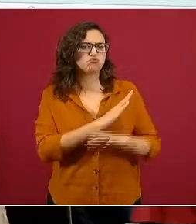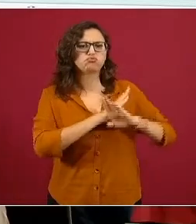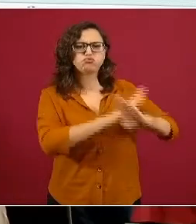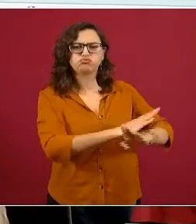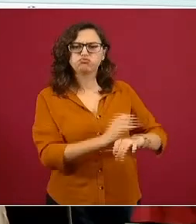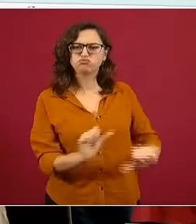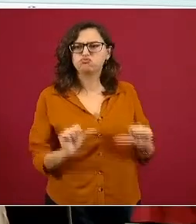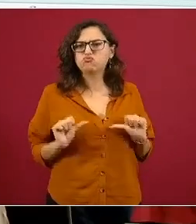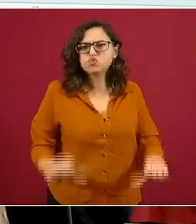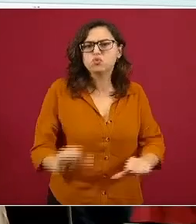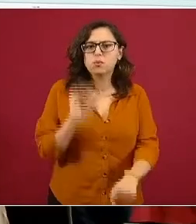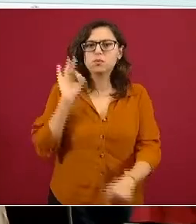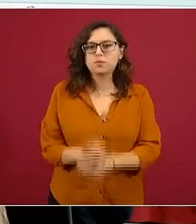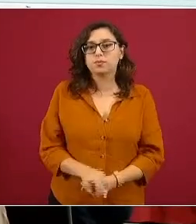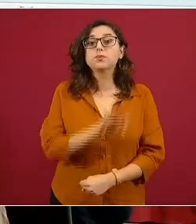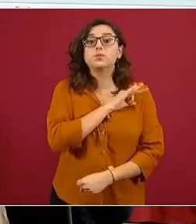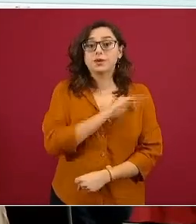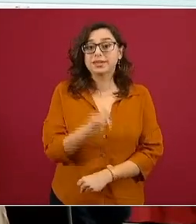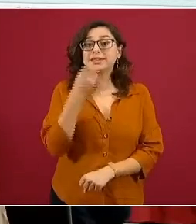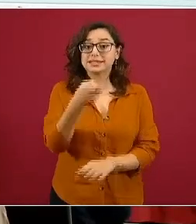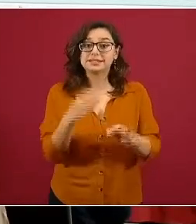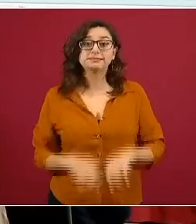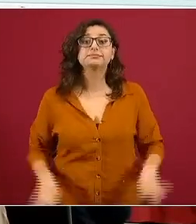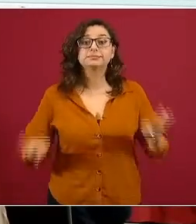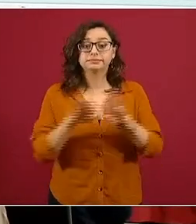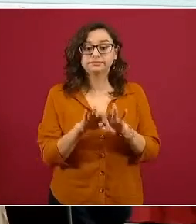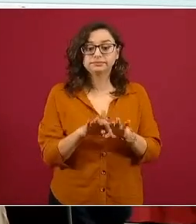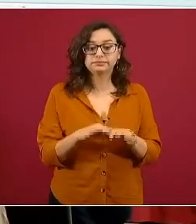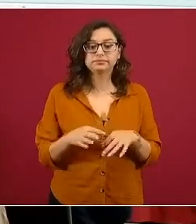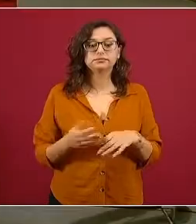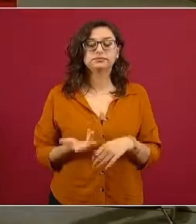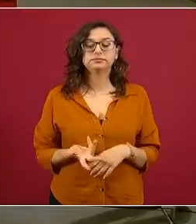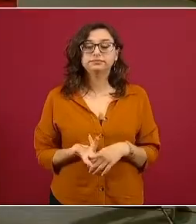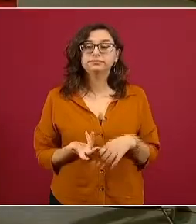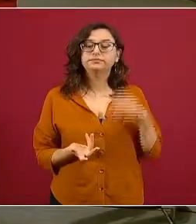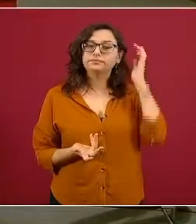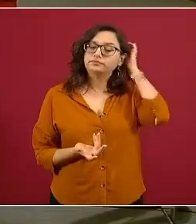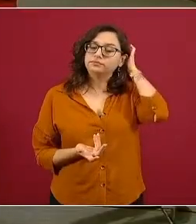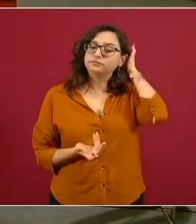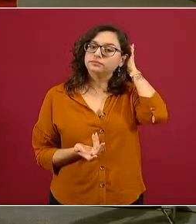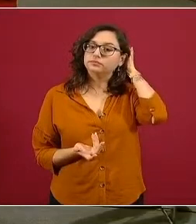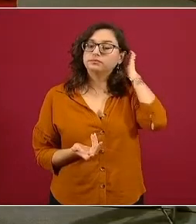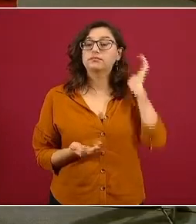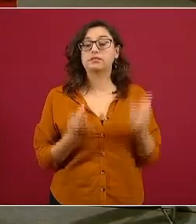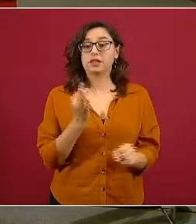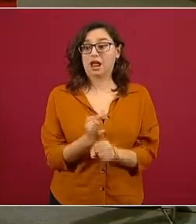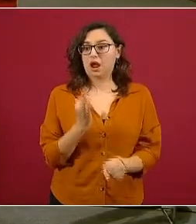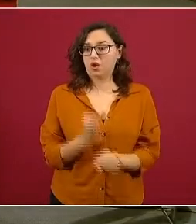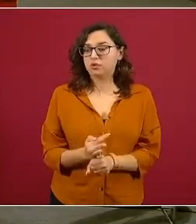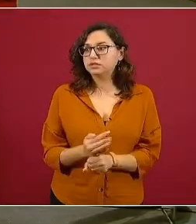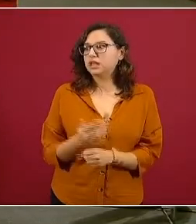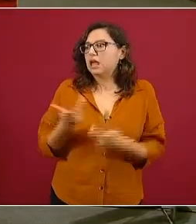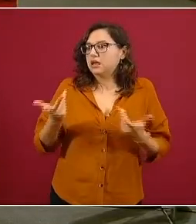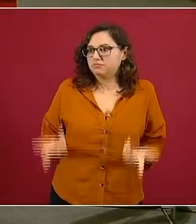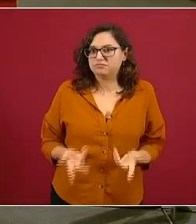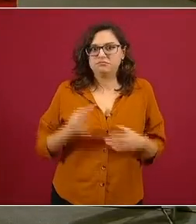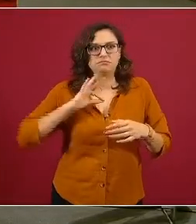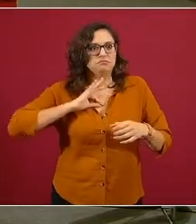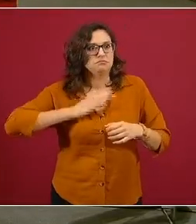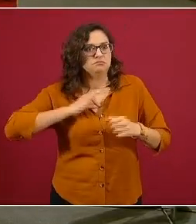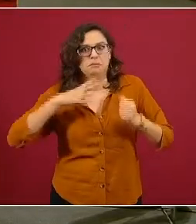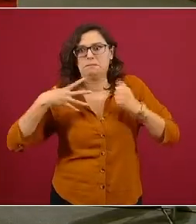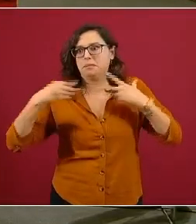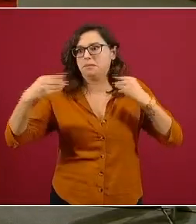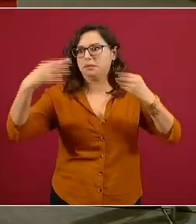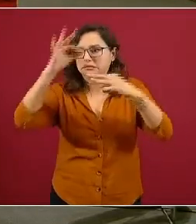eso es lo importante. Entonces, en el brote que nos está trayendo ahora a la reunión, hubo, como bien lo